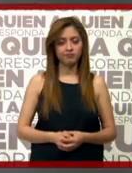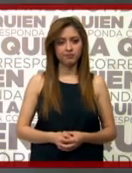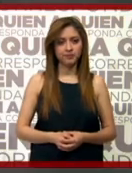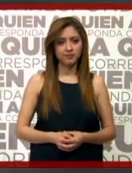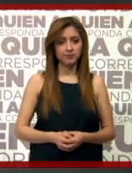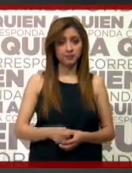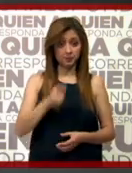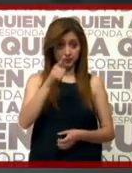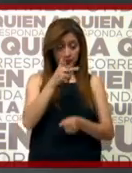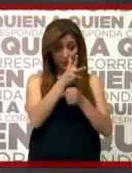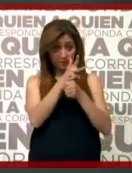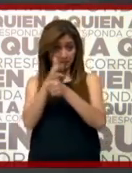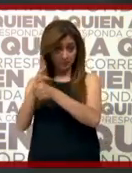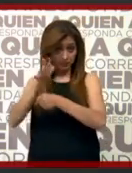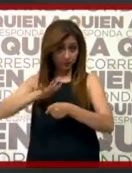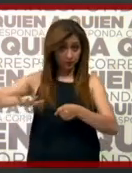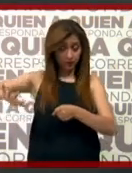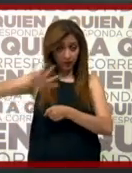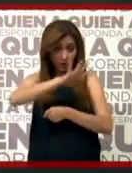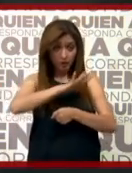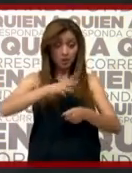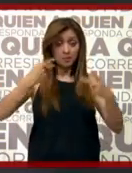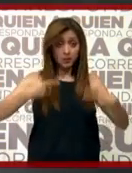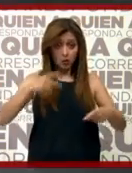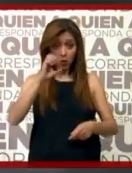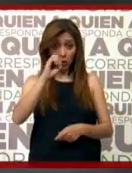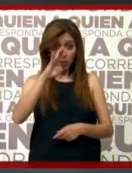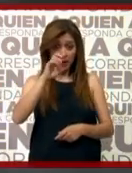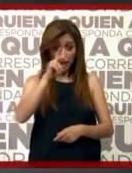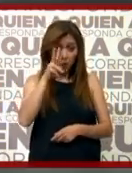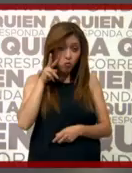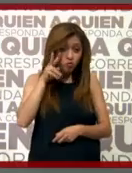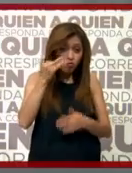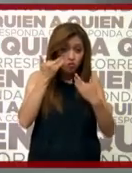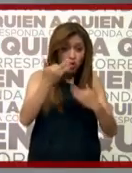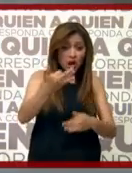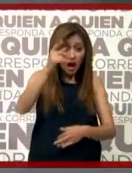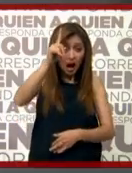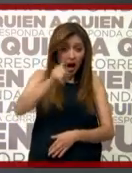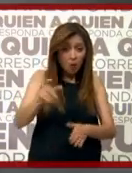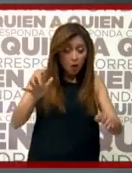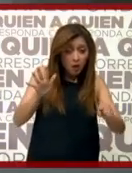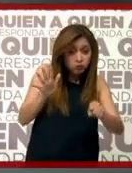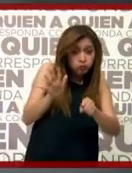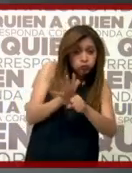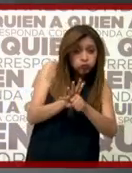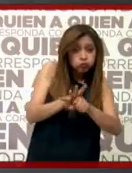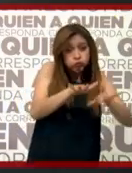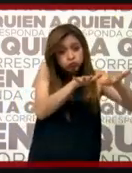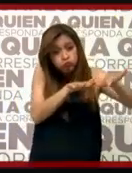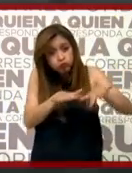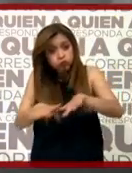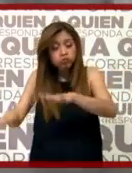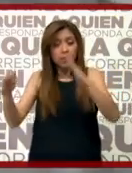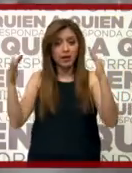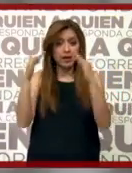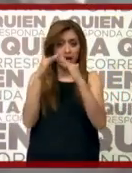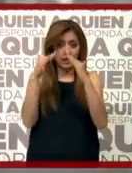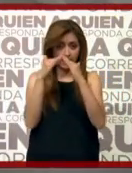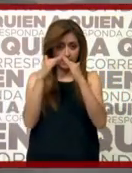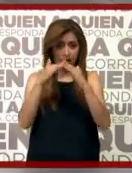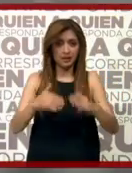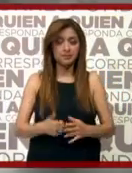Este es el video que vecinos de la colonia obrera nos mostraron para dimensionar la cantidad de agua que se estanca y entra a sus hogares. Una